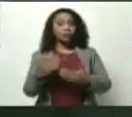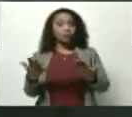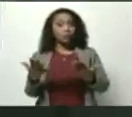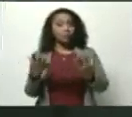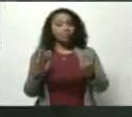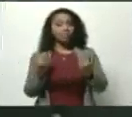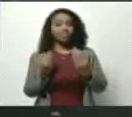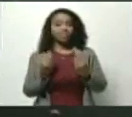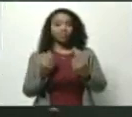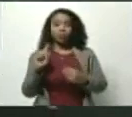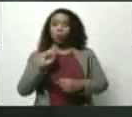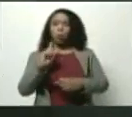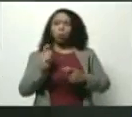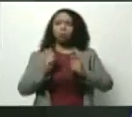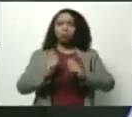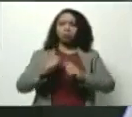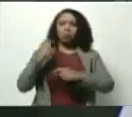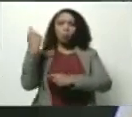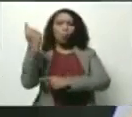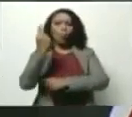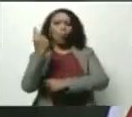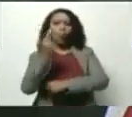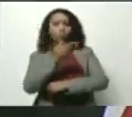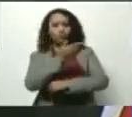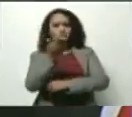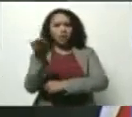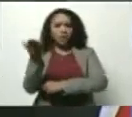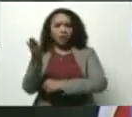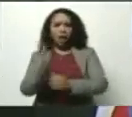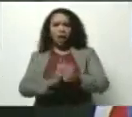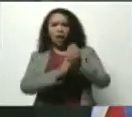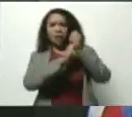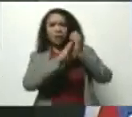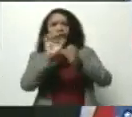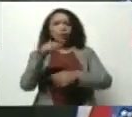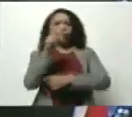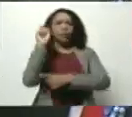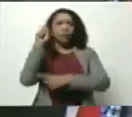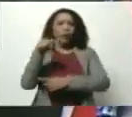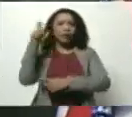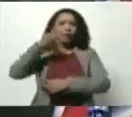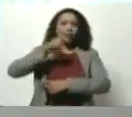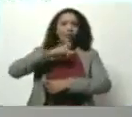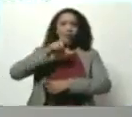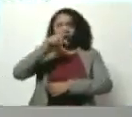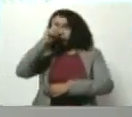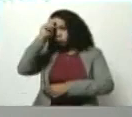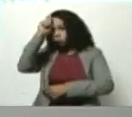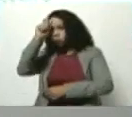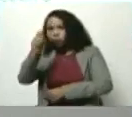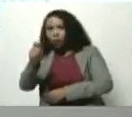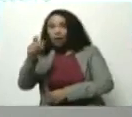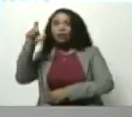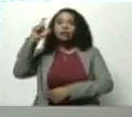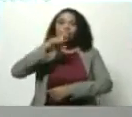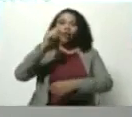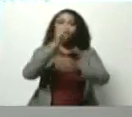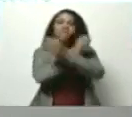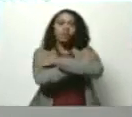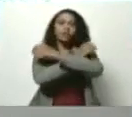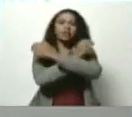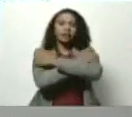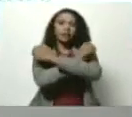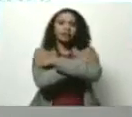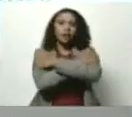lo tanto no se trata solamente de ustedes del liderazgo sino que también es necesario reconocer también es necesario felicitar